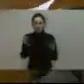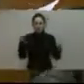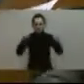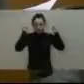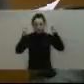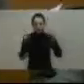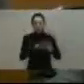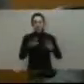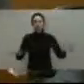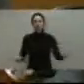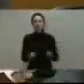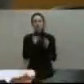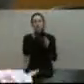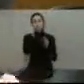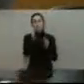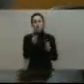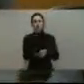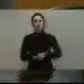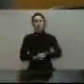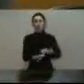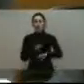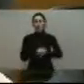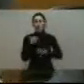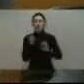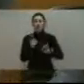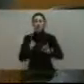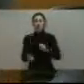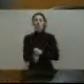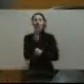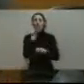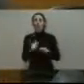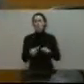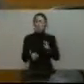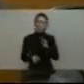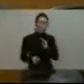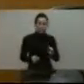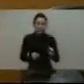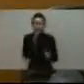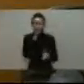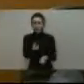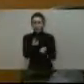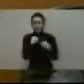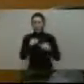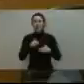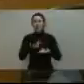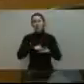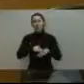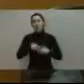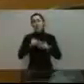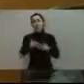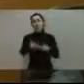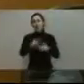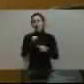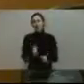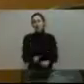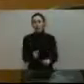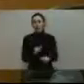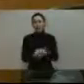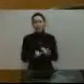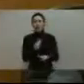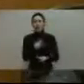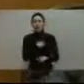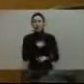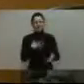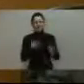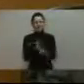Esto resume su interés y el de su Gobierno en la política de puertos. Ahora me dice que debido a la prórroga no se puede hacer más.